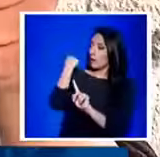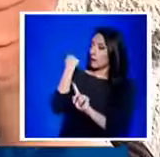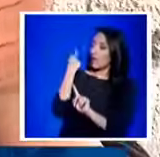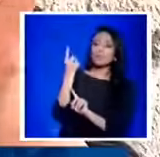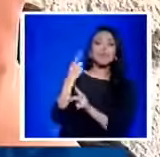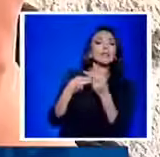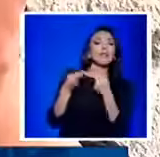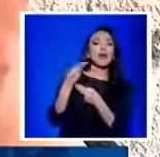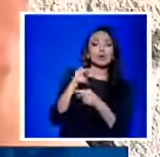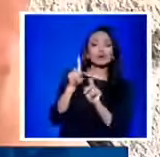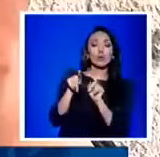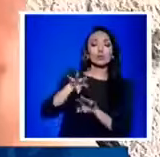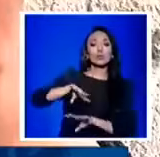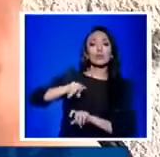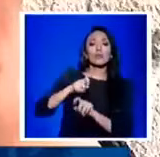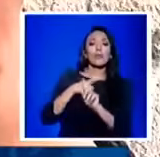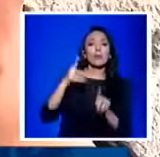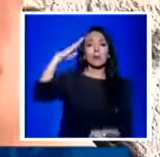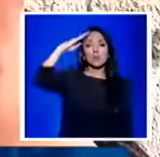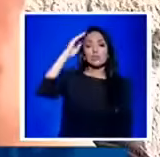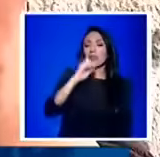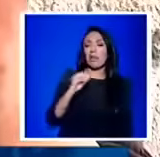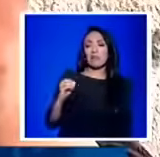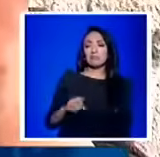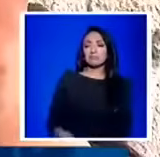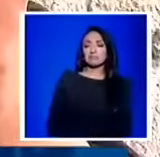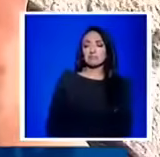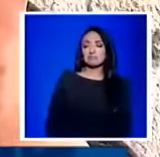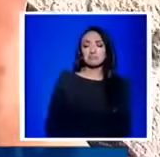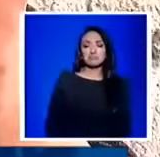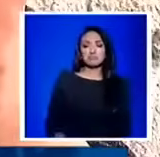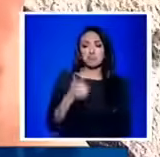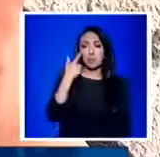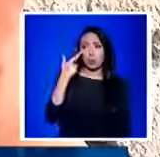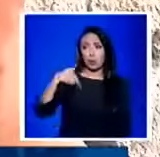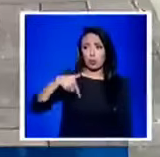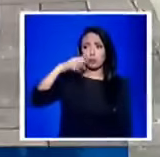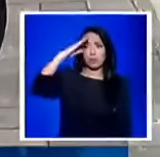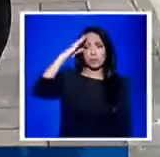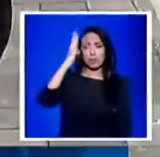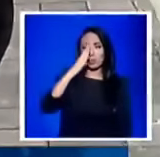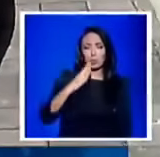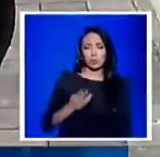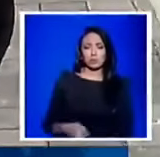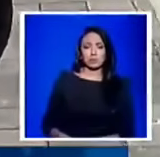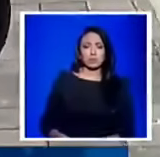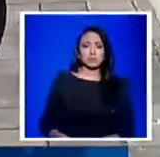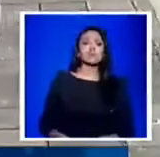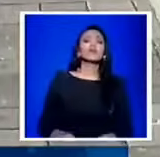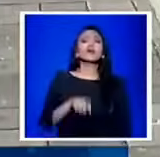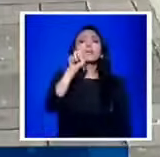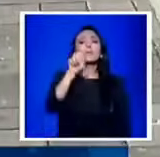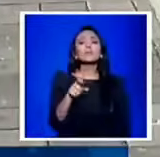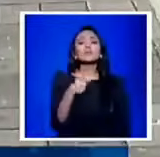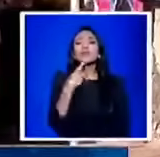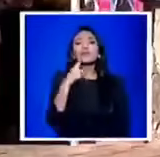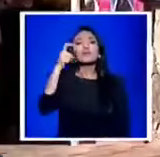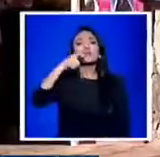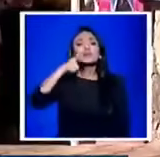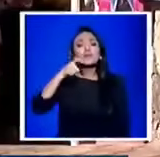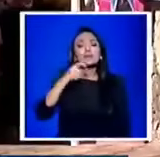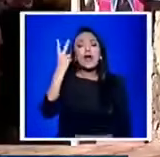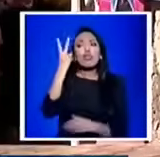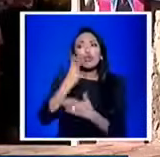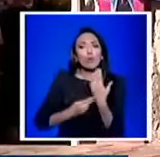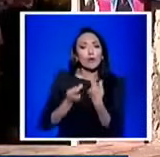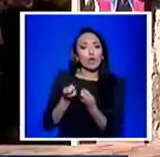locales que ya les han robado, pero más la policía no. ¿Patrullaje? No, no hay. Los emprendedores piden redoblar los patrullajes en la